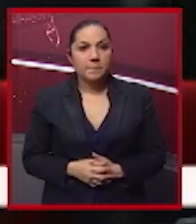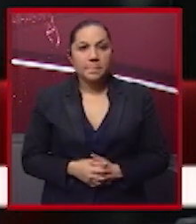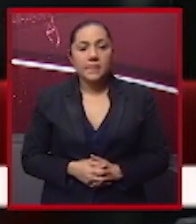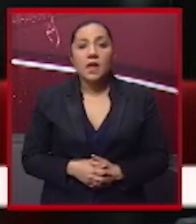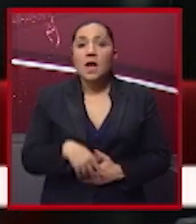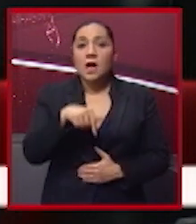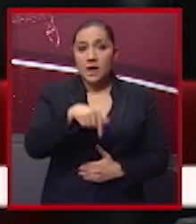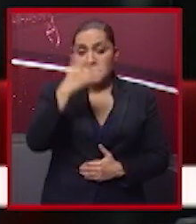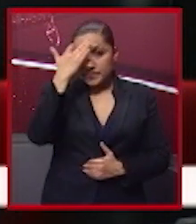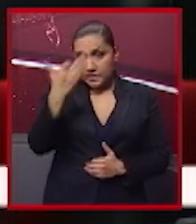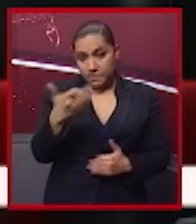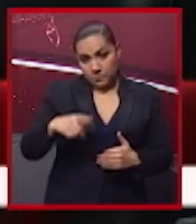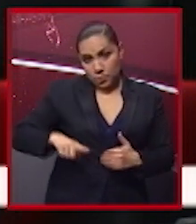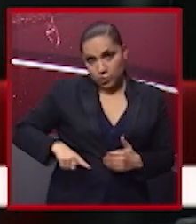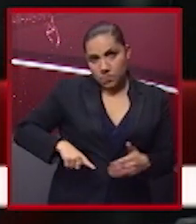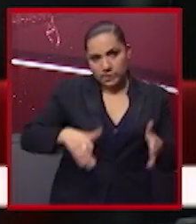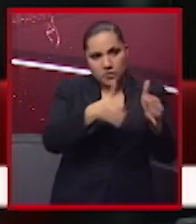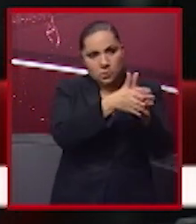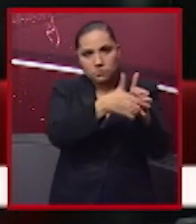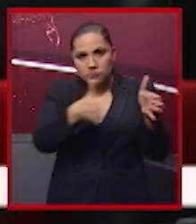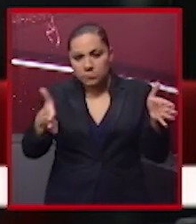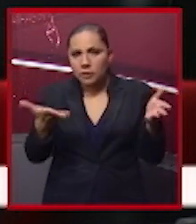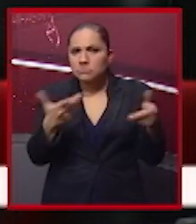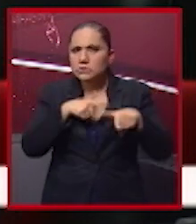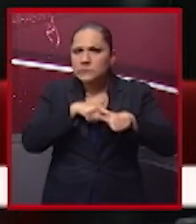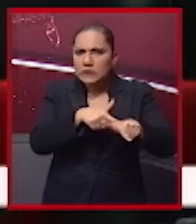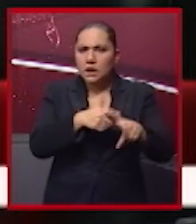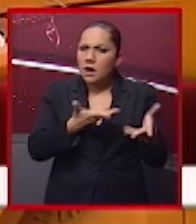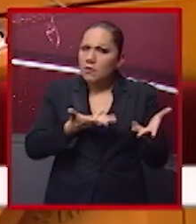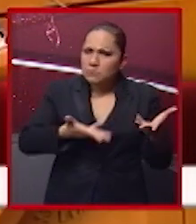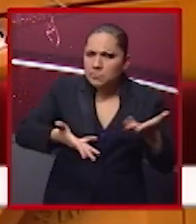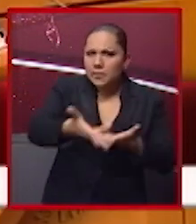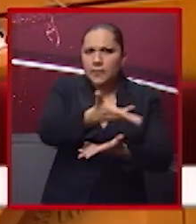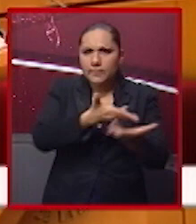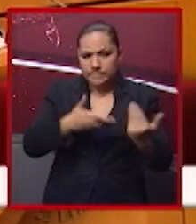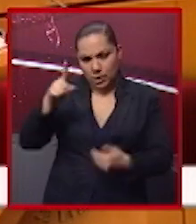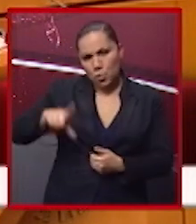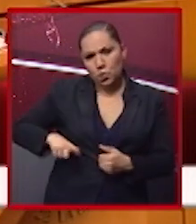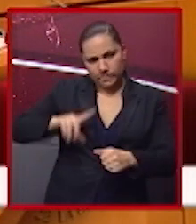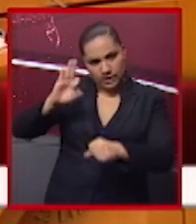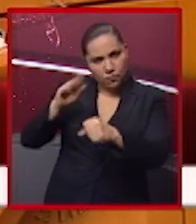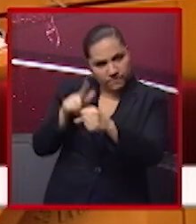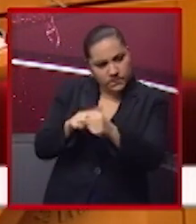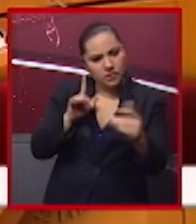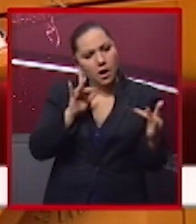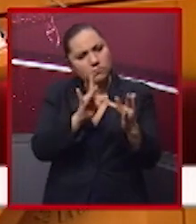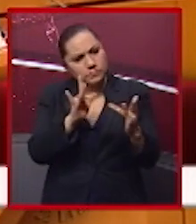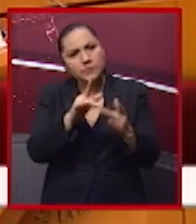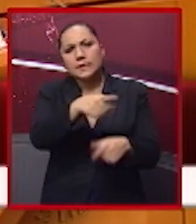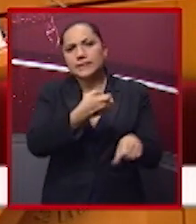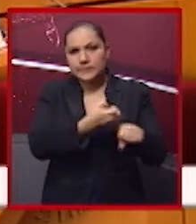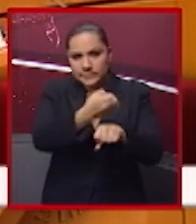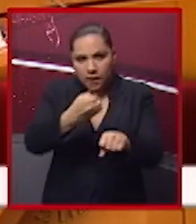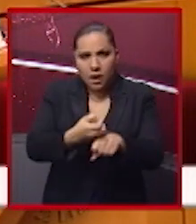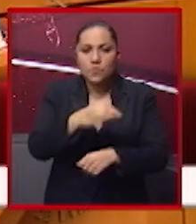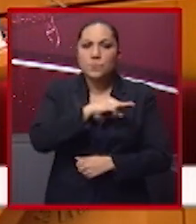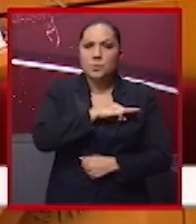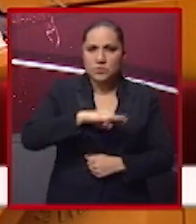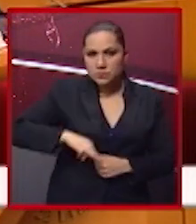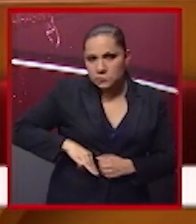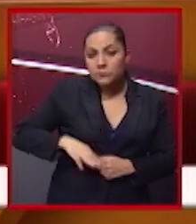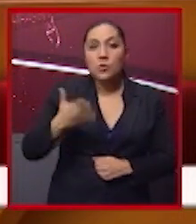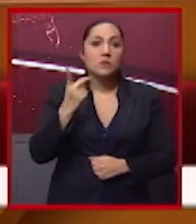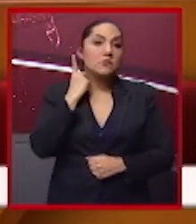este gobierno un diálogo permanente con los municipios, con los gobiernos del Estado, con las legislaturas